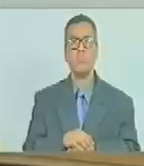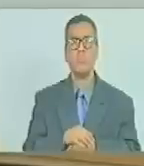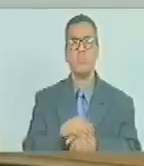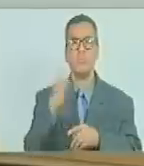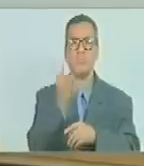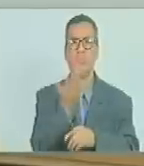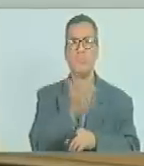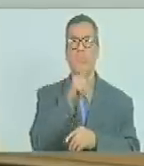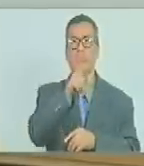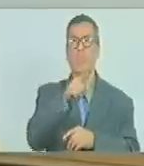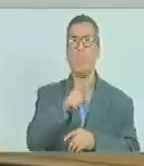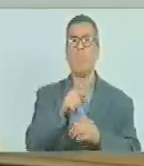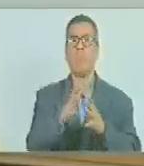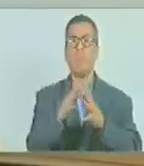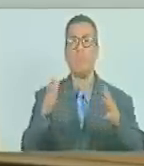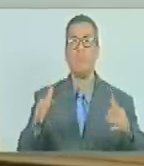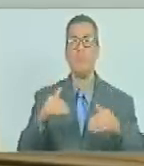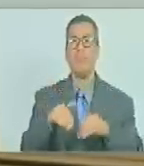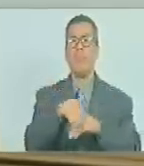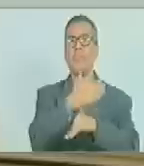agredió de manera extrema.